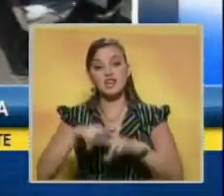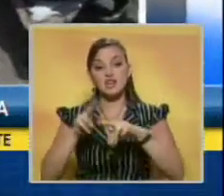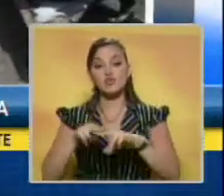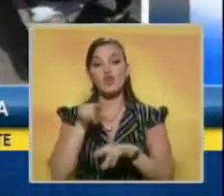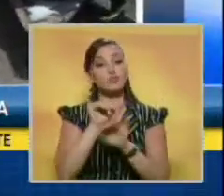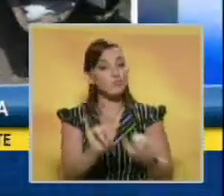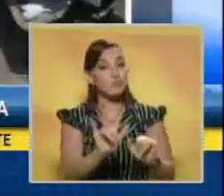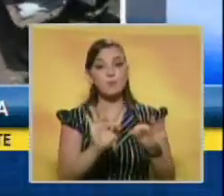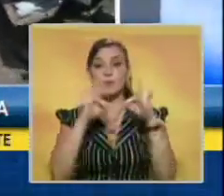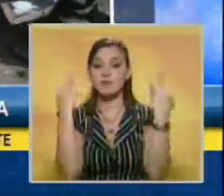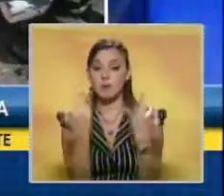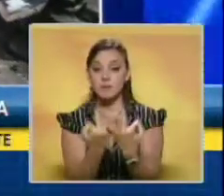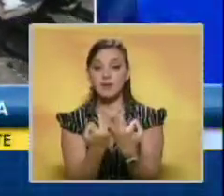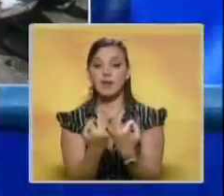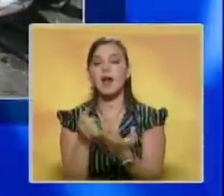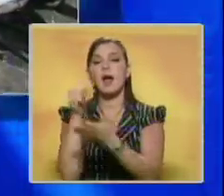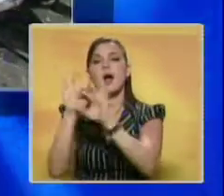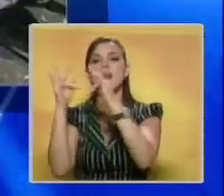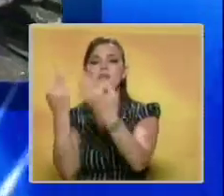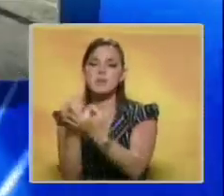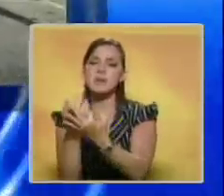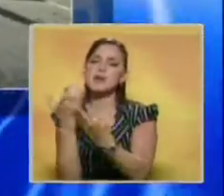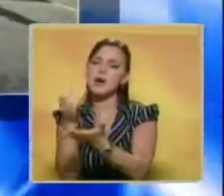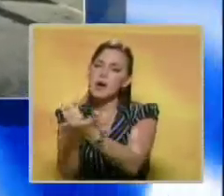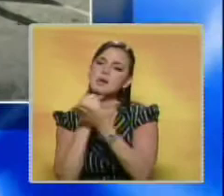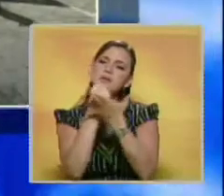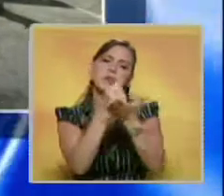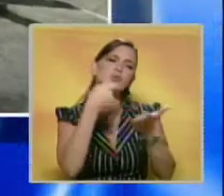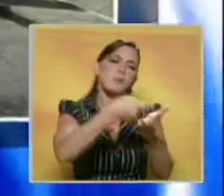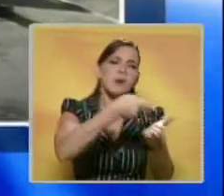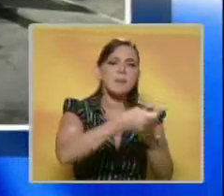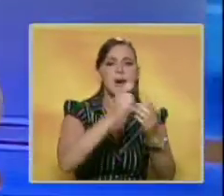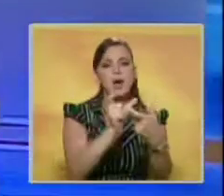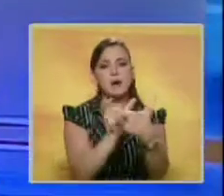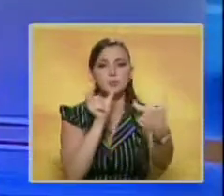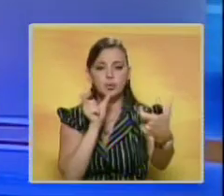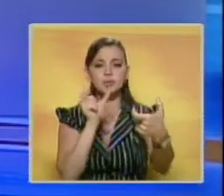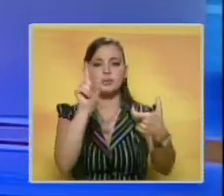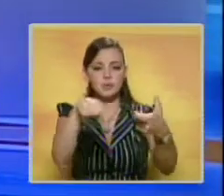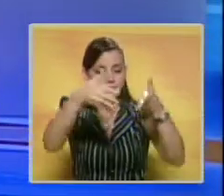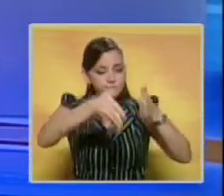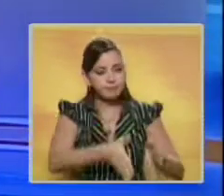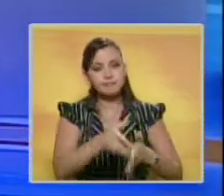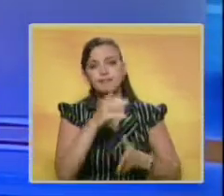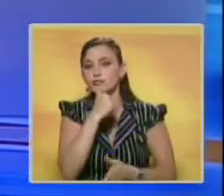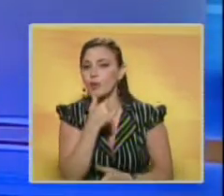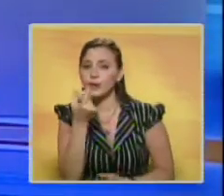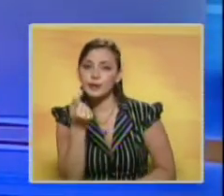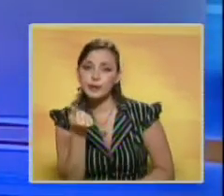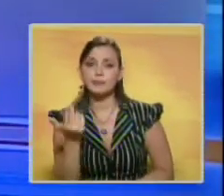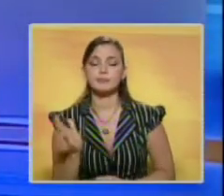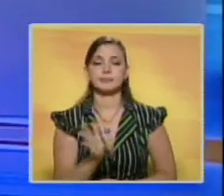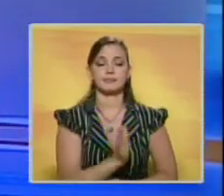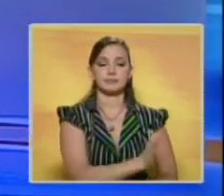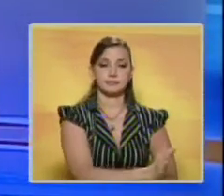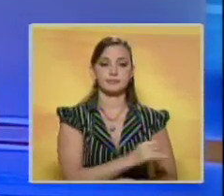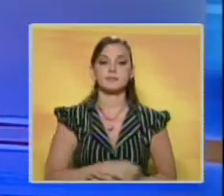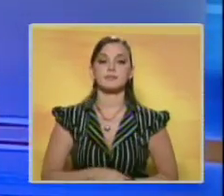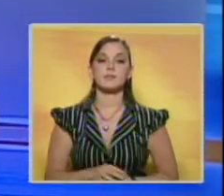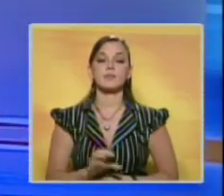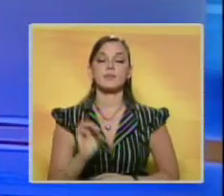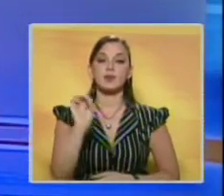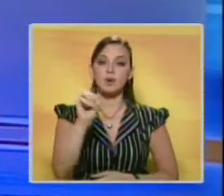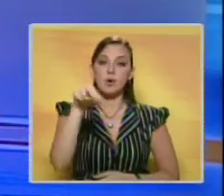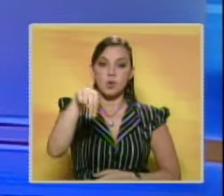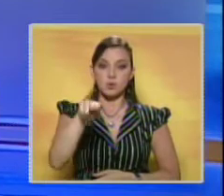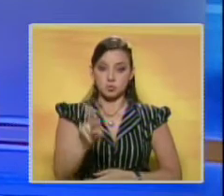donaciones para poder costear los ataúdes y la sepultura. La Organización de las Naciones Unidas elevó a